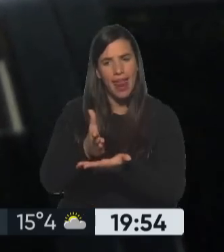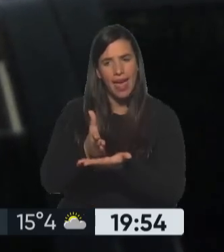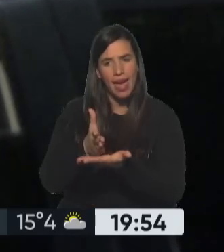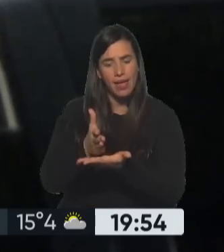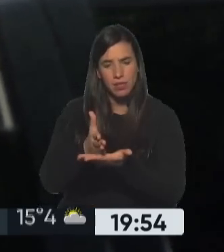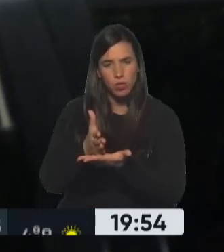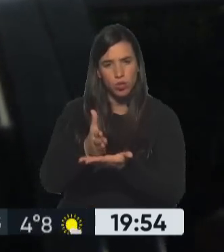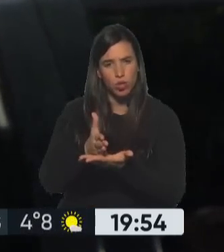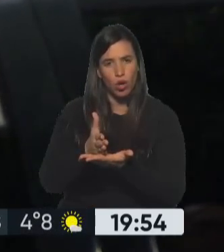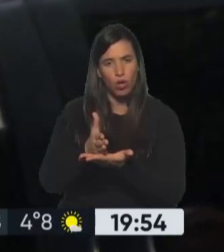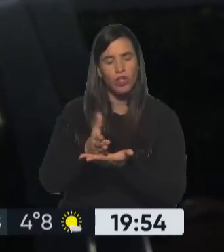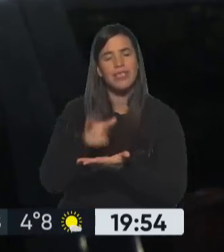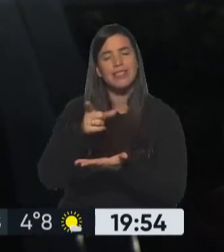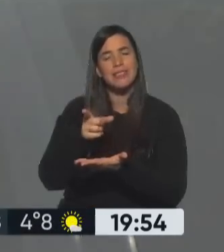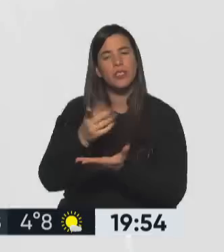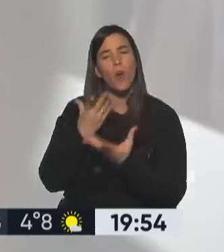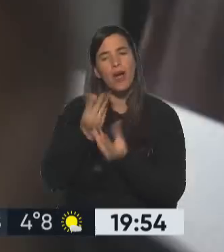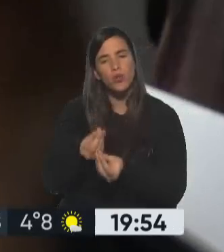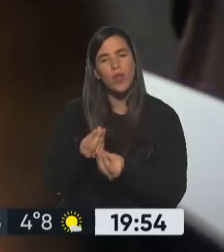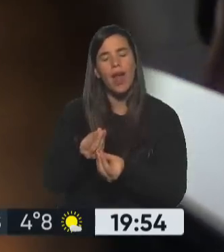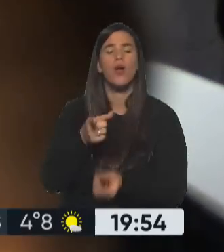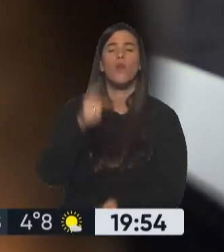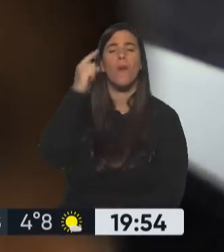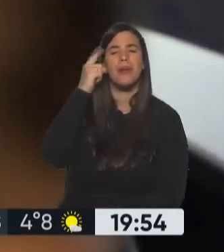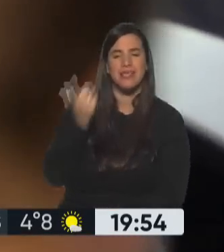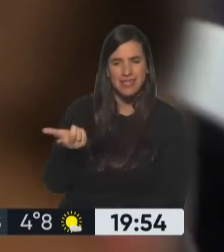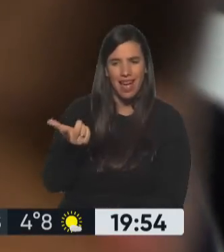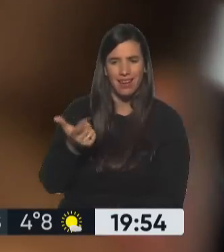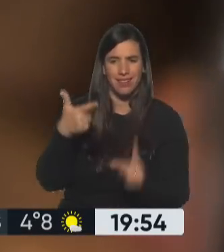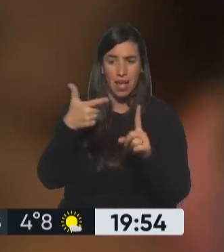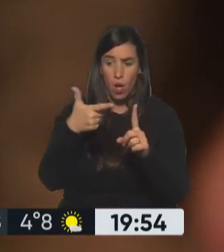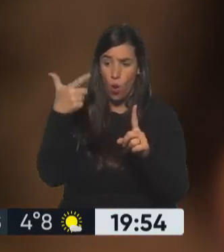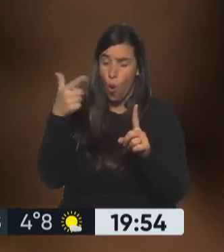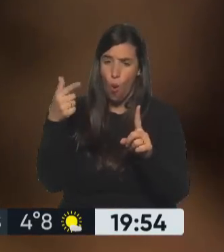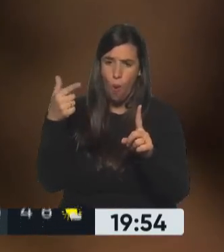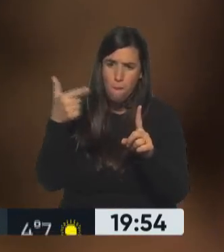del derecho, que nos va a ayudar. Vos pensás, si esa bala hubiera salido hoy